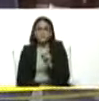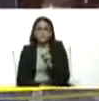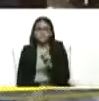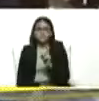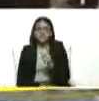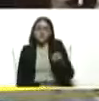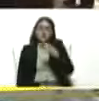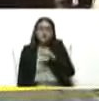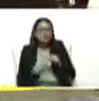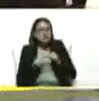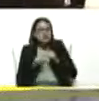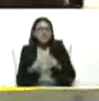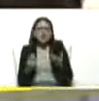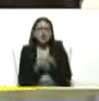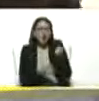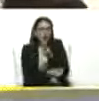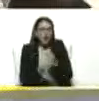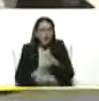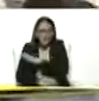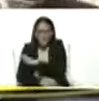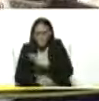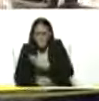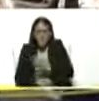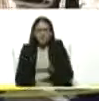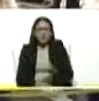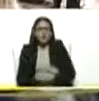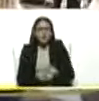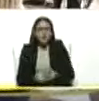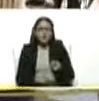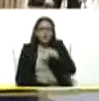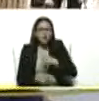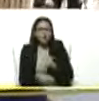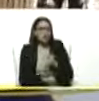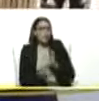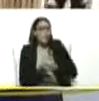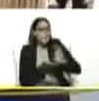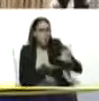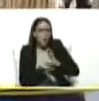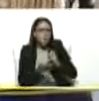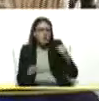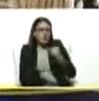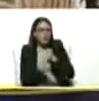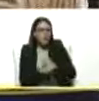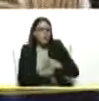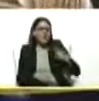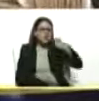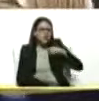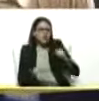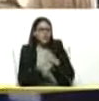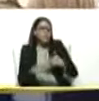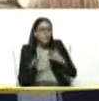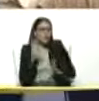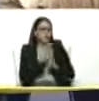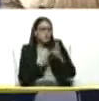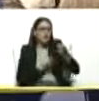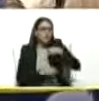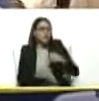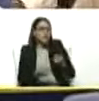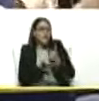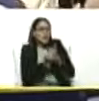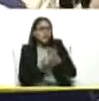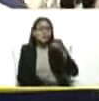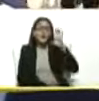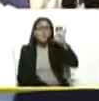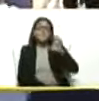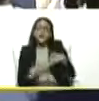Una economía poderosa, fuerzas productivas poderosas. ¿Para qué? Para satisfacer necesidades de un país. La ética en